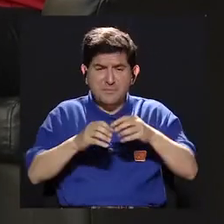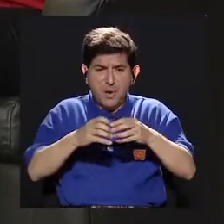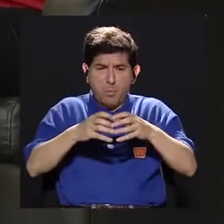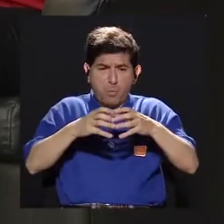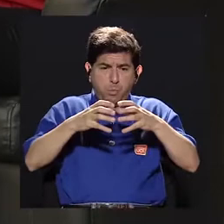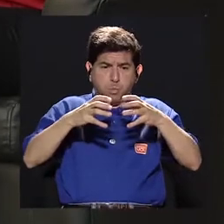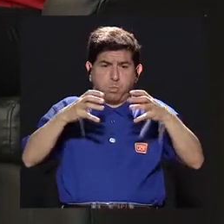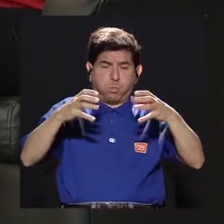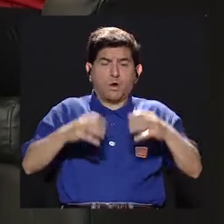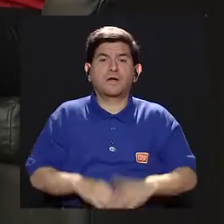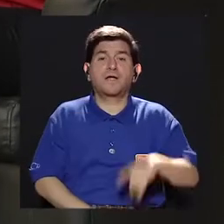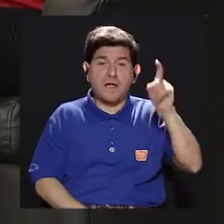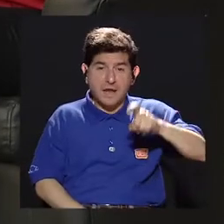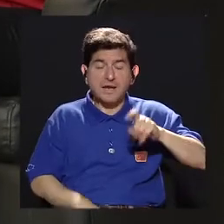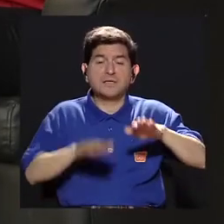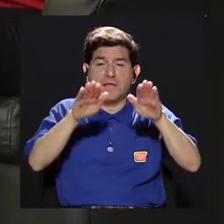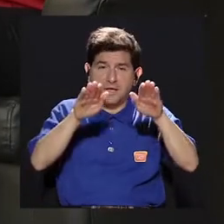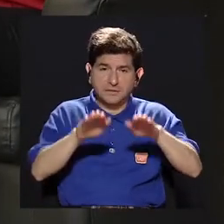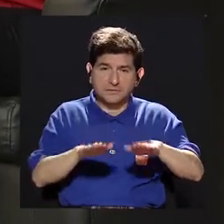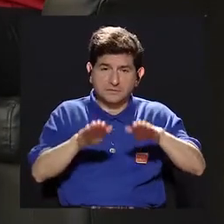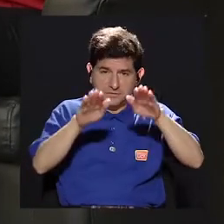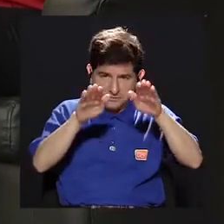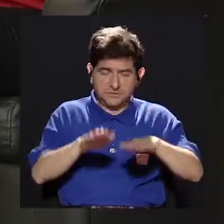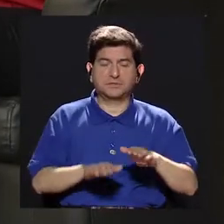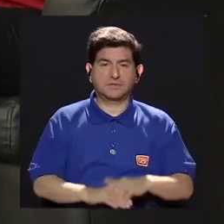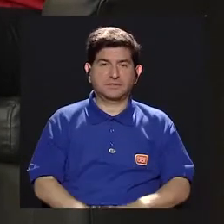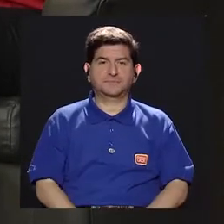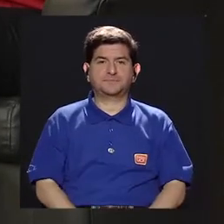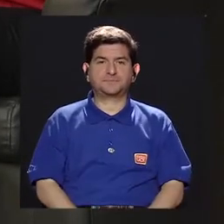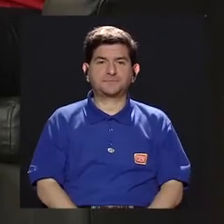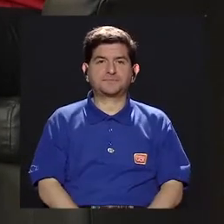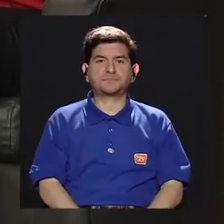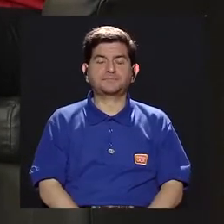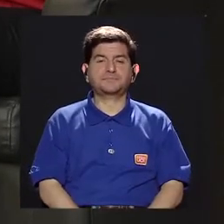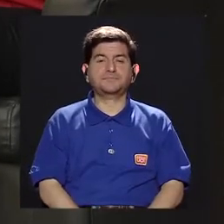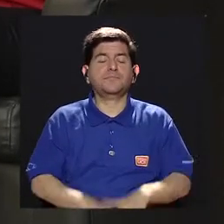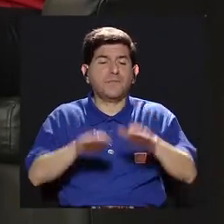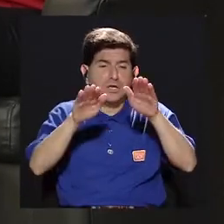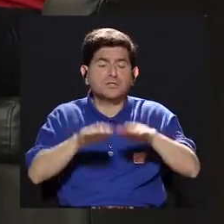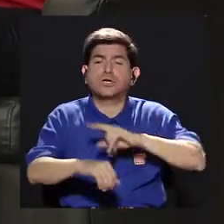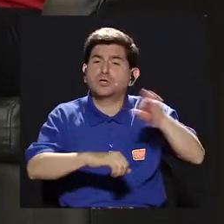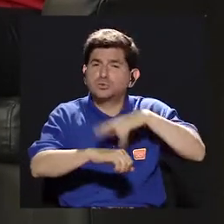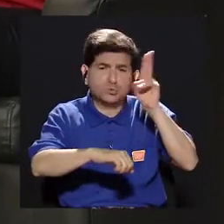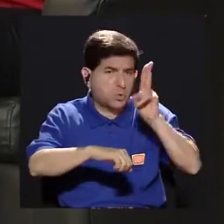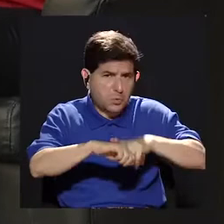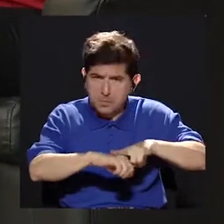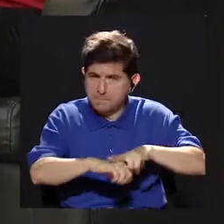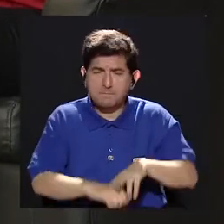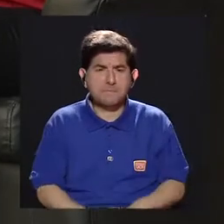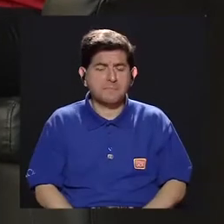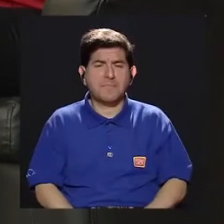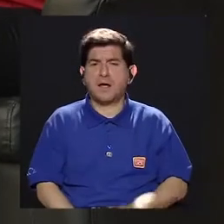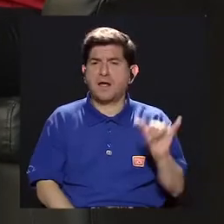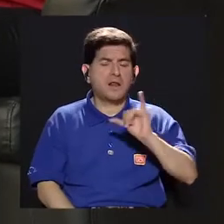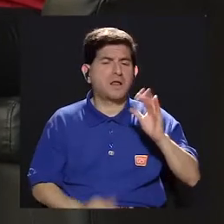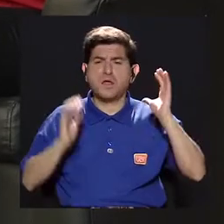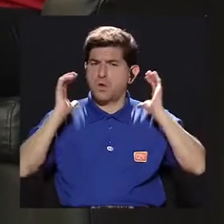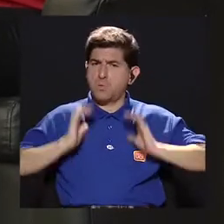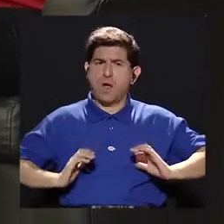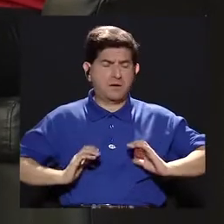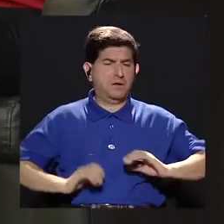y necesitan también estar descansados. Un descanso normal, como el que requiere nuestro